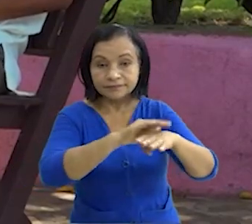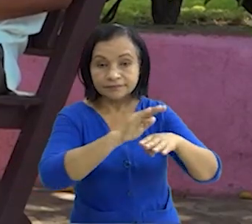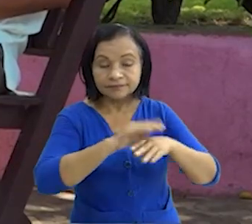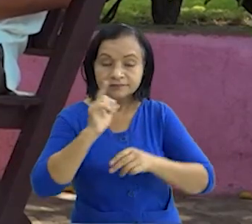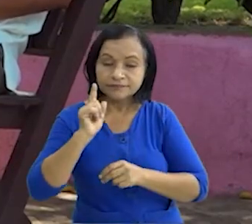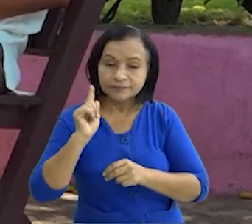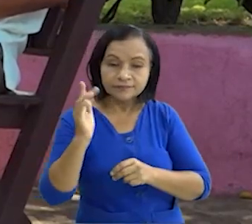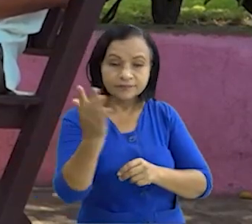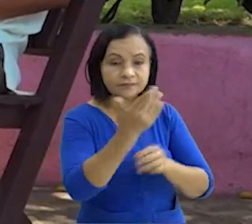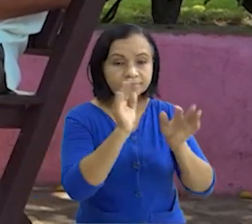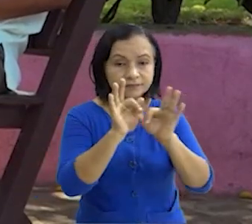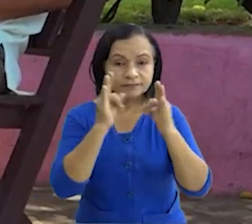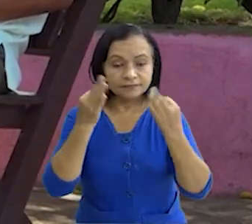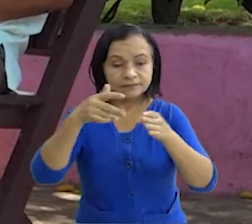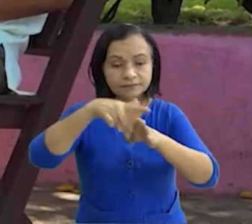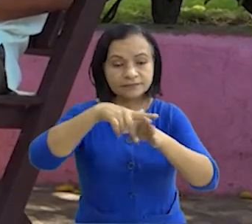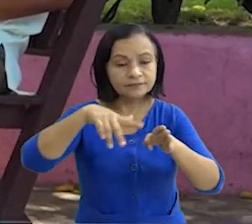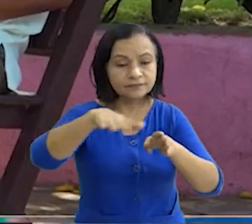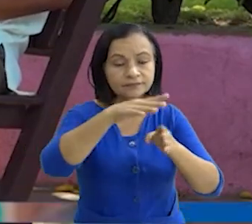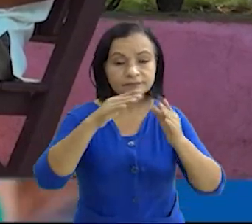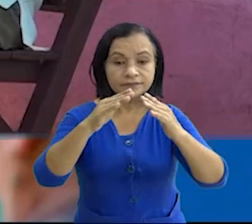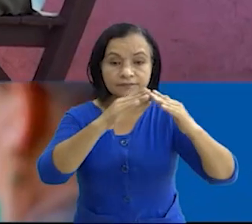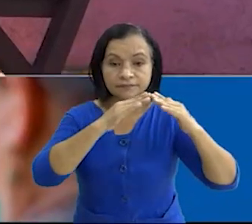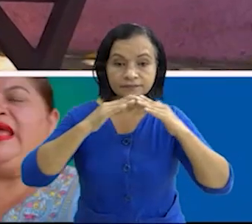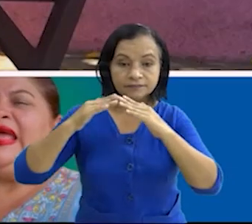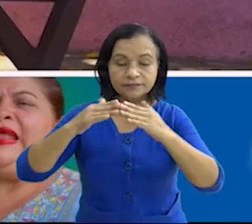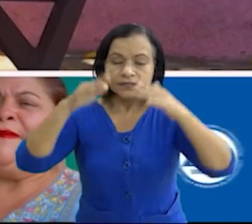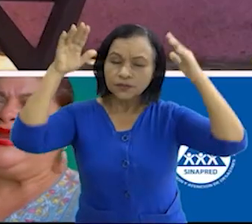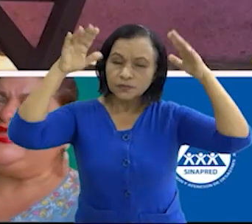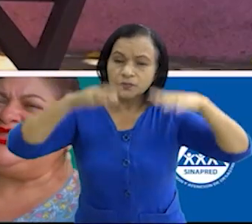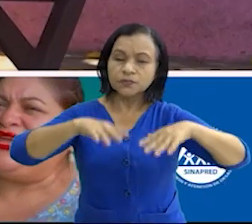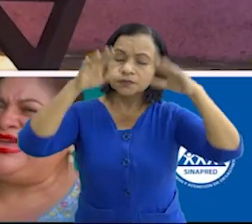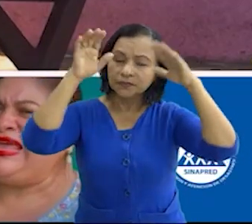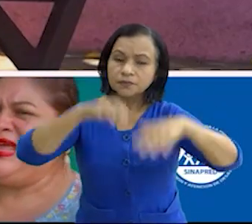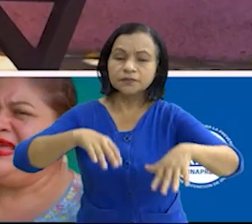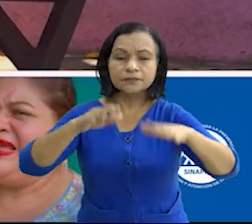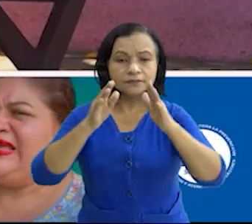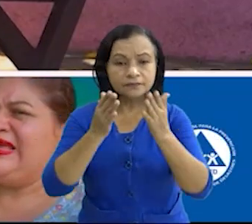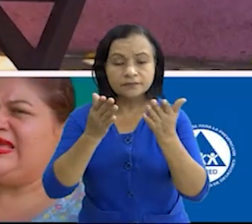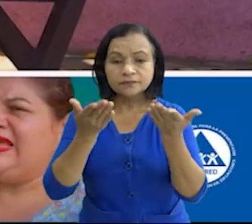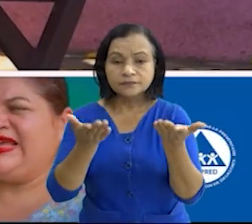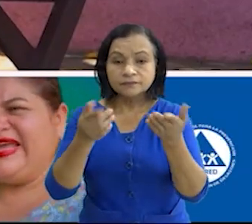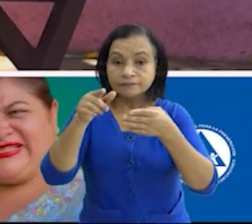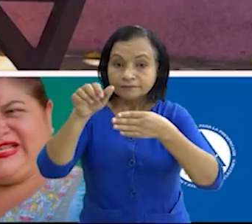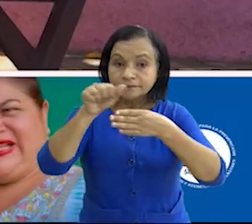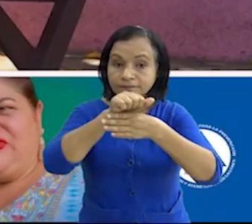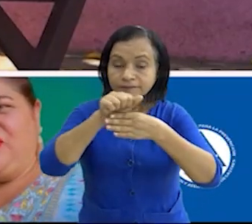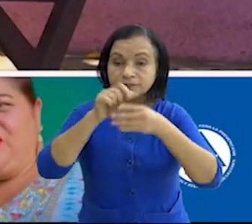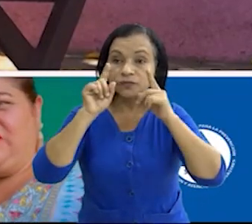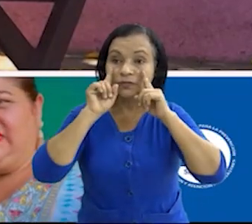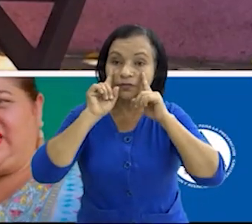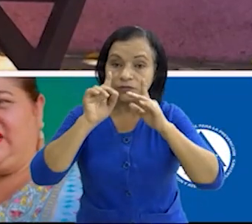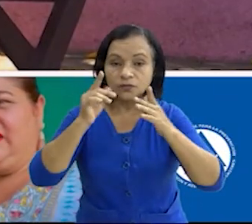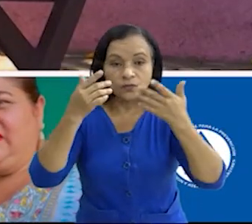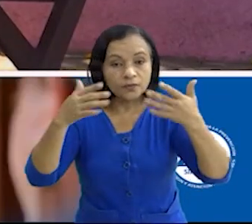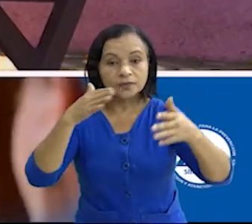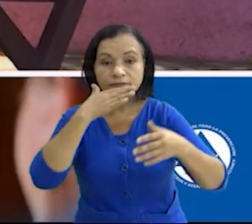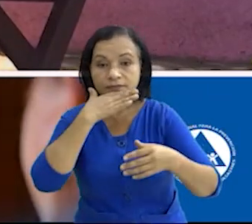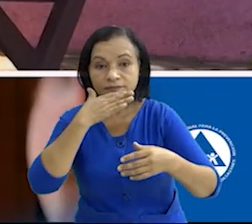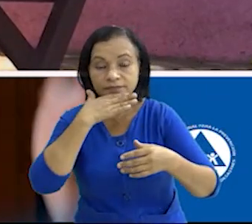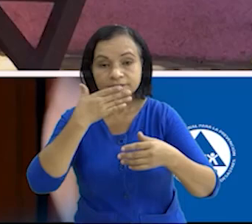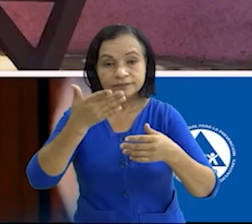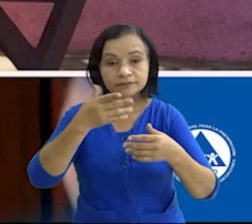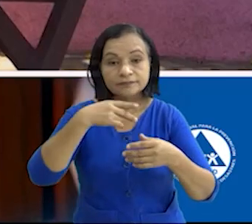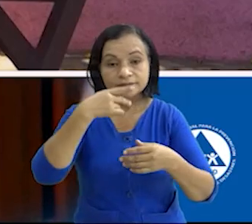a toda la familia, tanto del campo como de la ciudad, ahora en invierno, que nos preparemos para evitar cualquier riesgo.